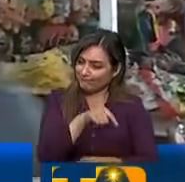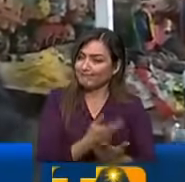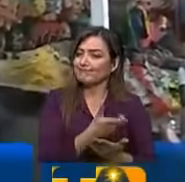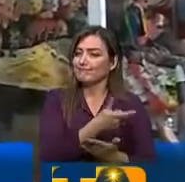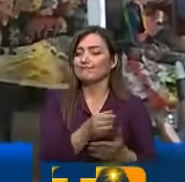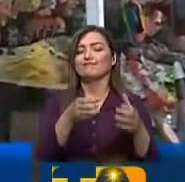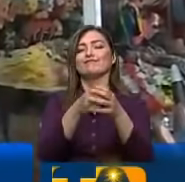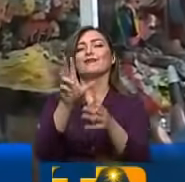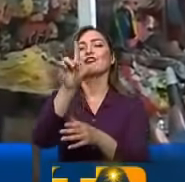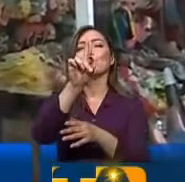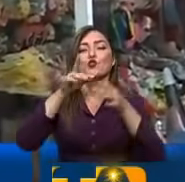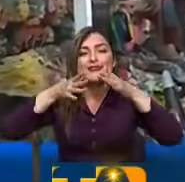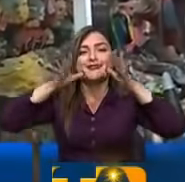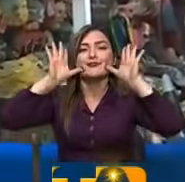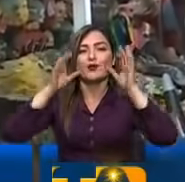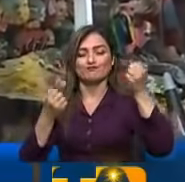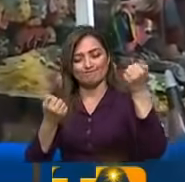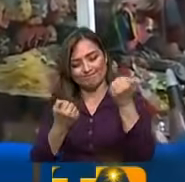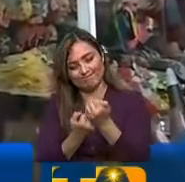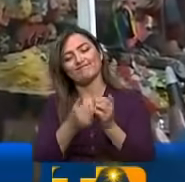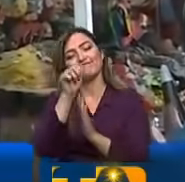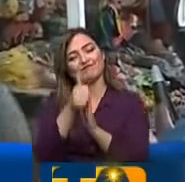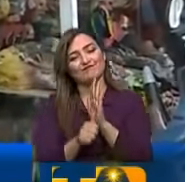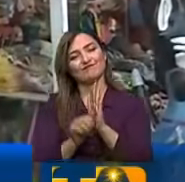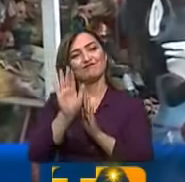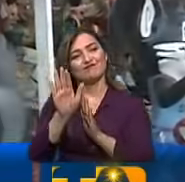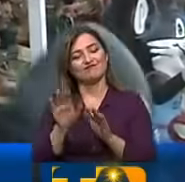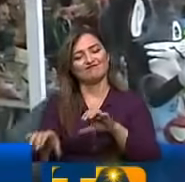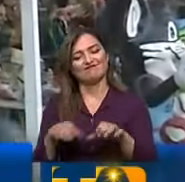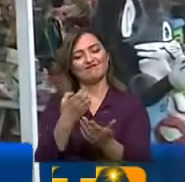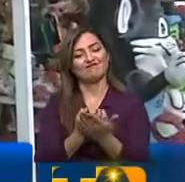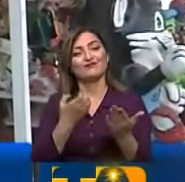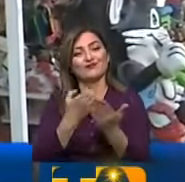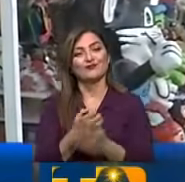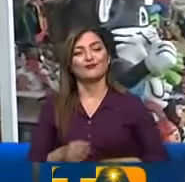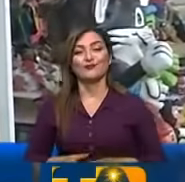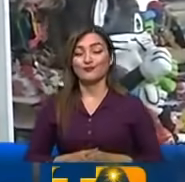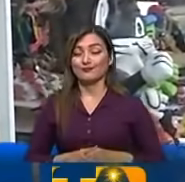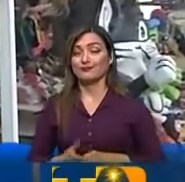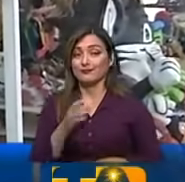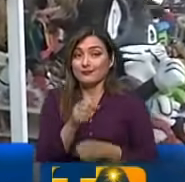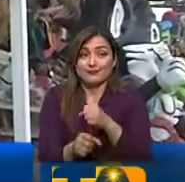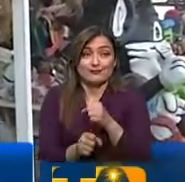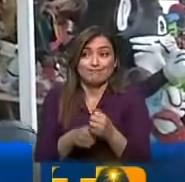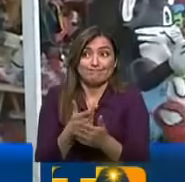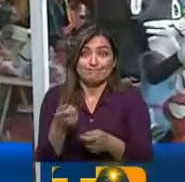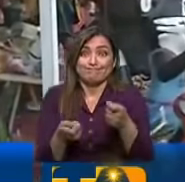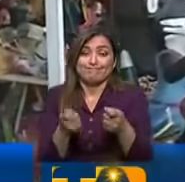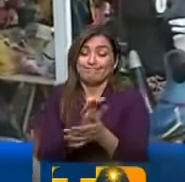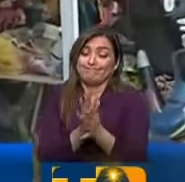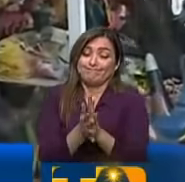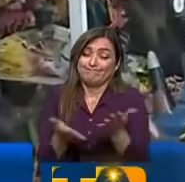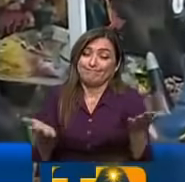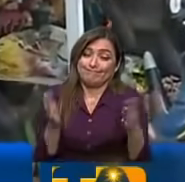a la Asociación 31 de Diciembre y apoyemos a los artesanos en su reactivación, que como ya lo decían, el año pasado no pudieron salir